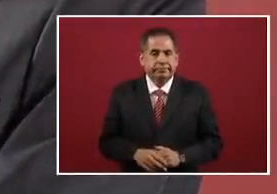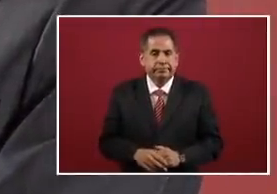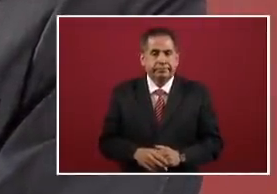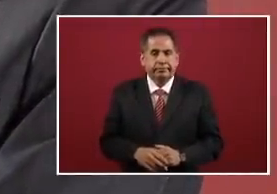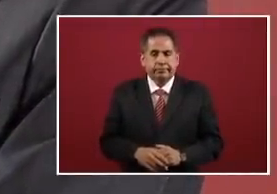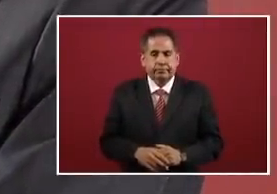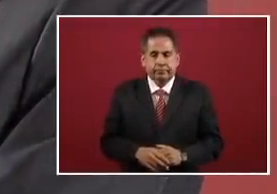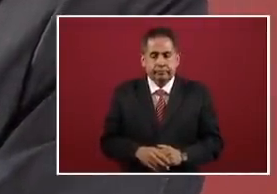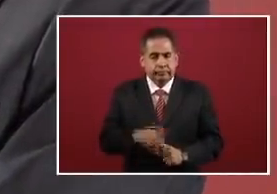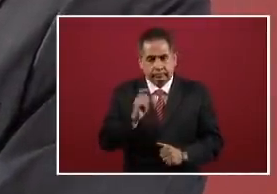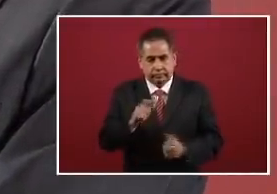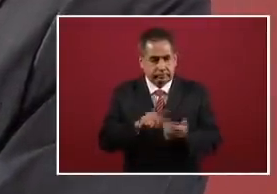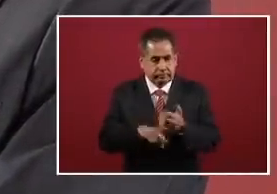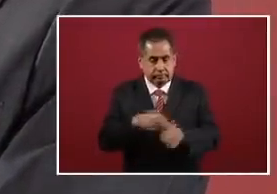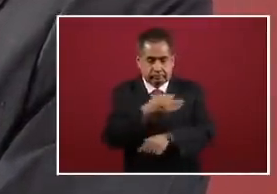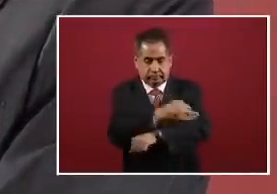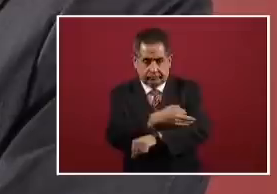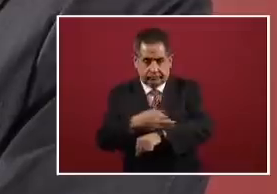los familiares